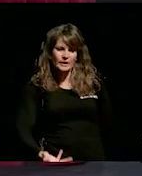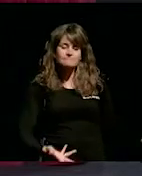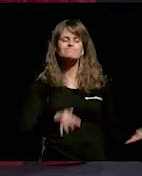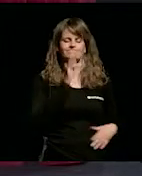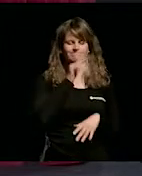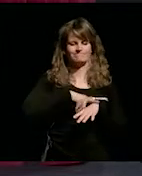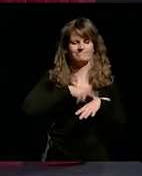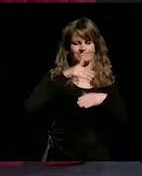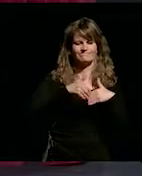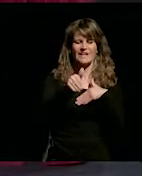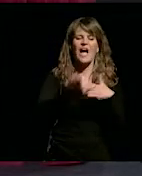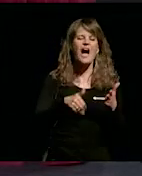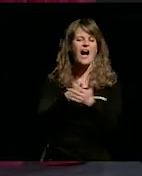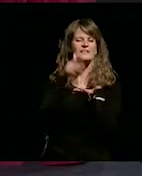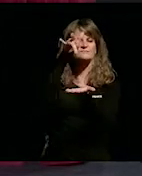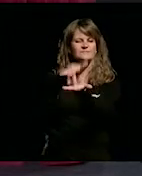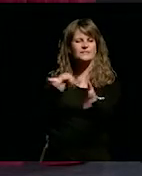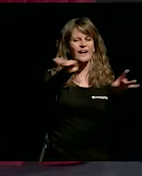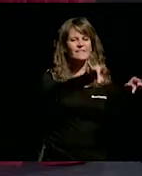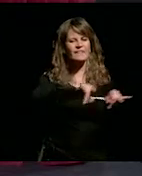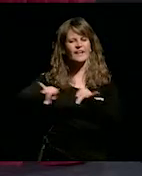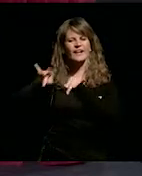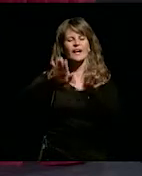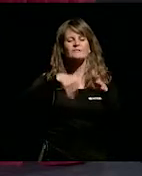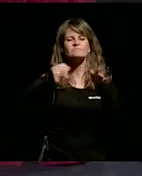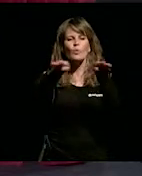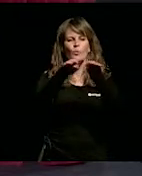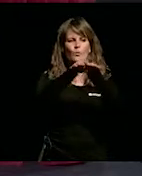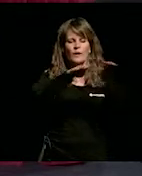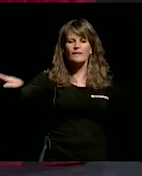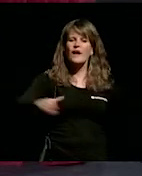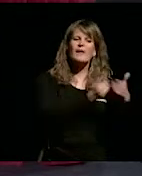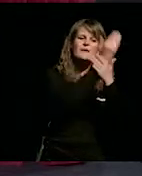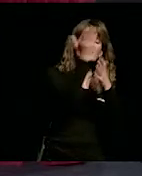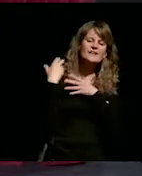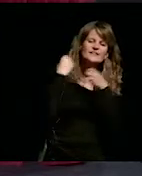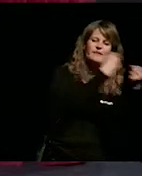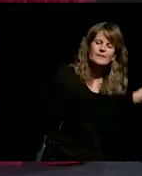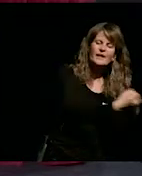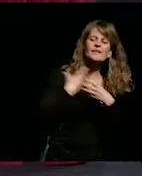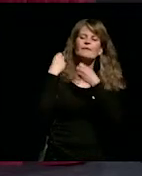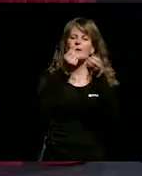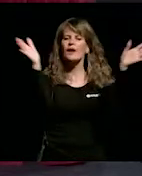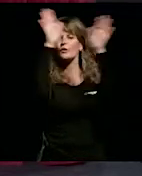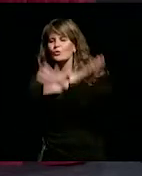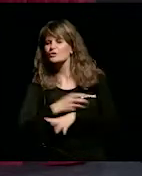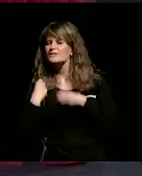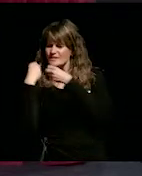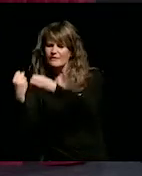tiempo. Llévame a la tierra, donde está la simetría. Llévame a la mañana, llévame a la noche.